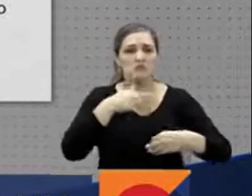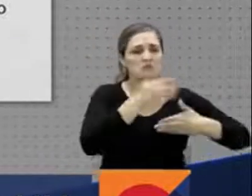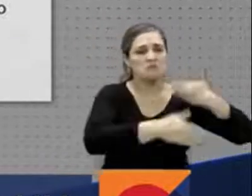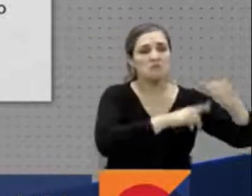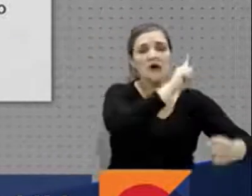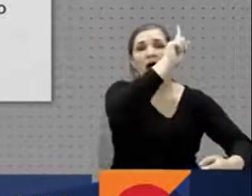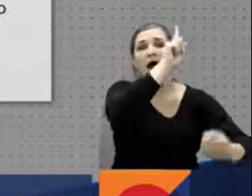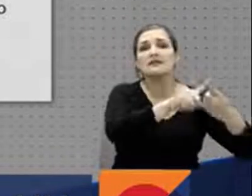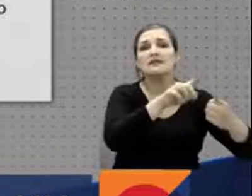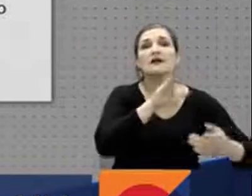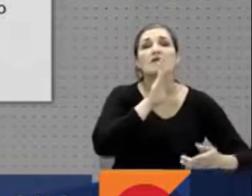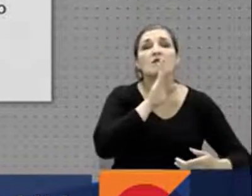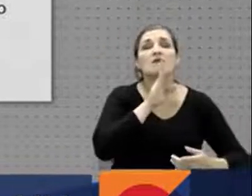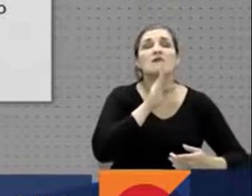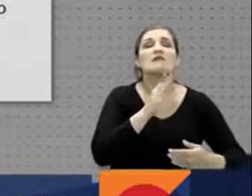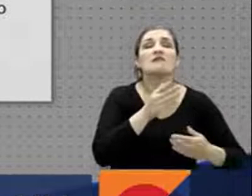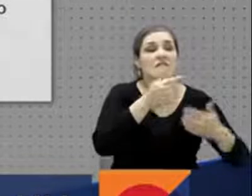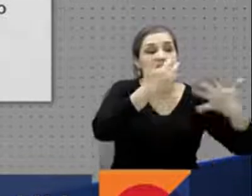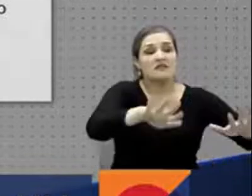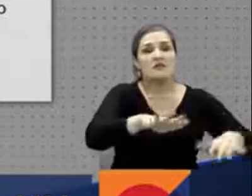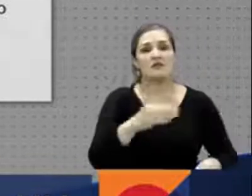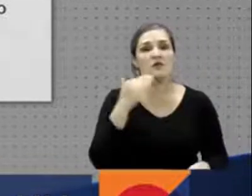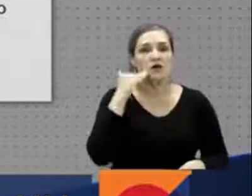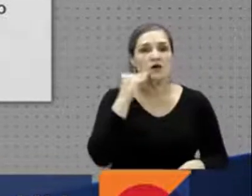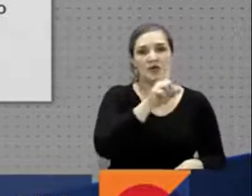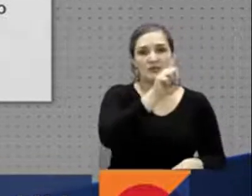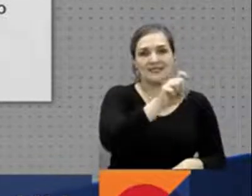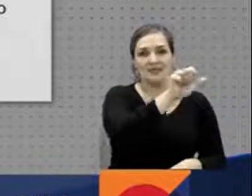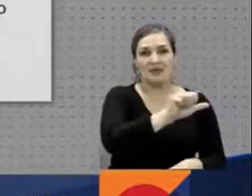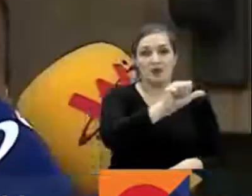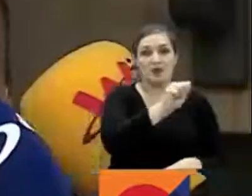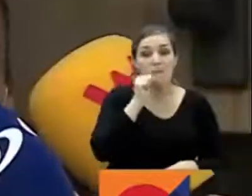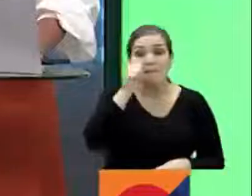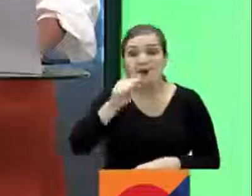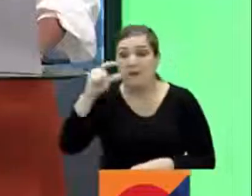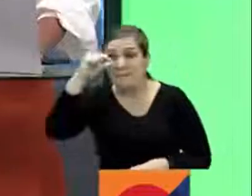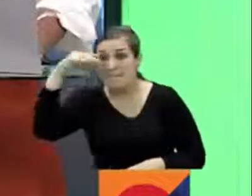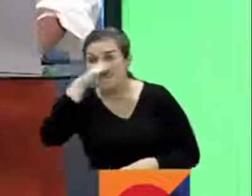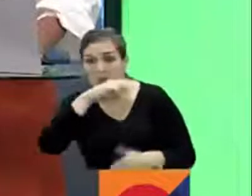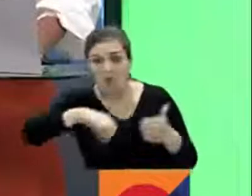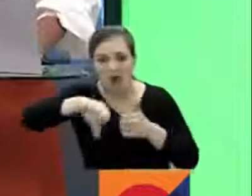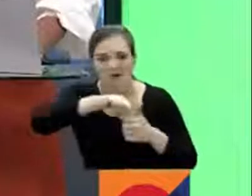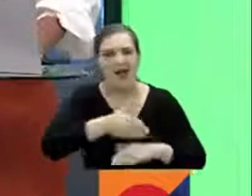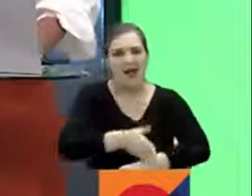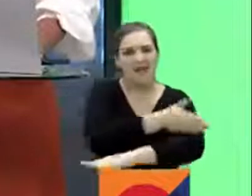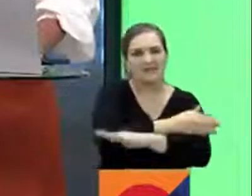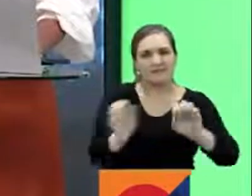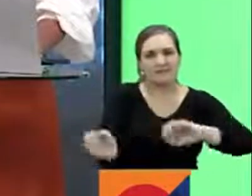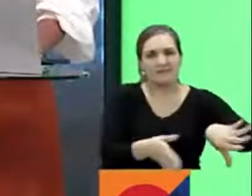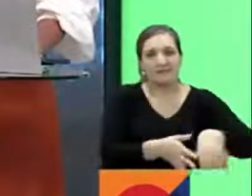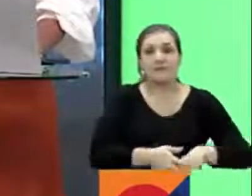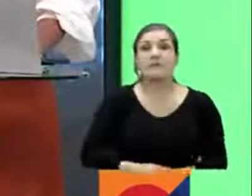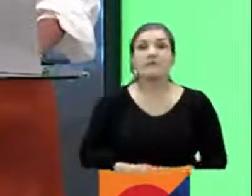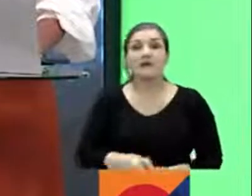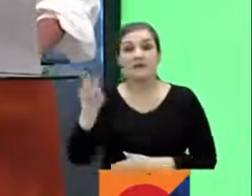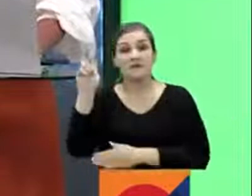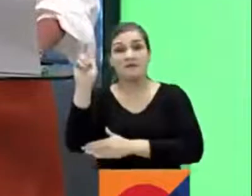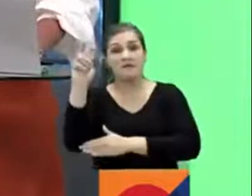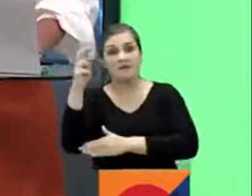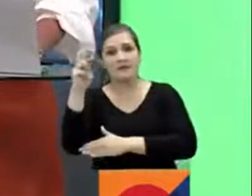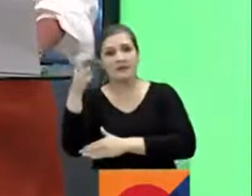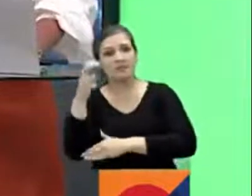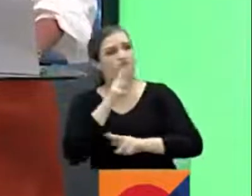6 de agosto, un día antes de la posesión del nuevo mandatario. Por su parte, la Fiscalía respondió a las solicitudes